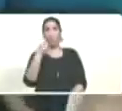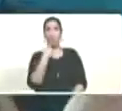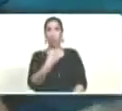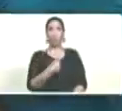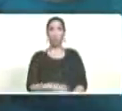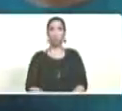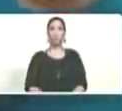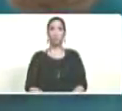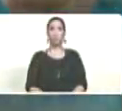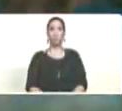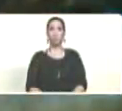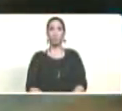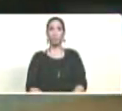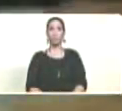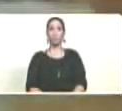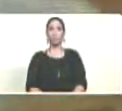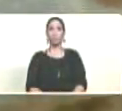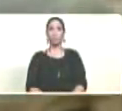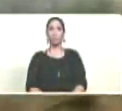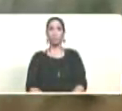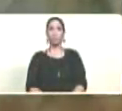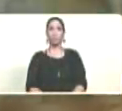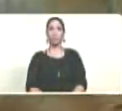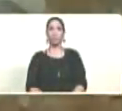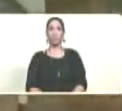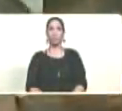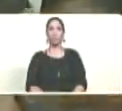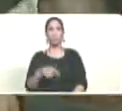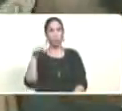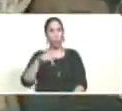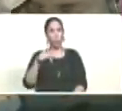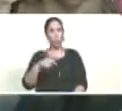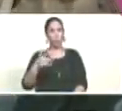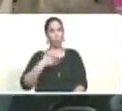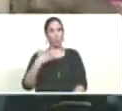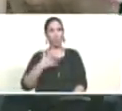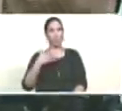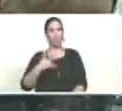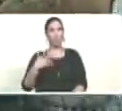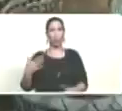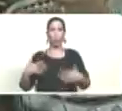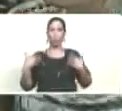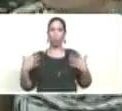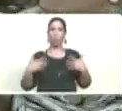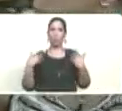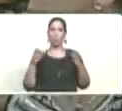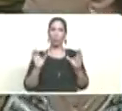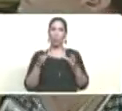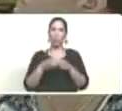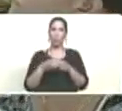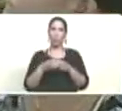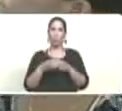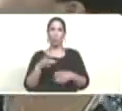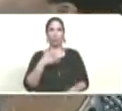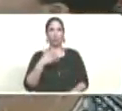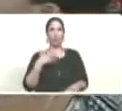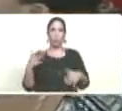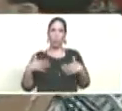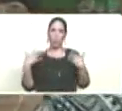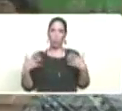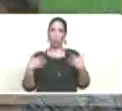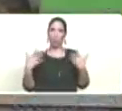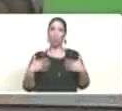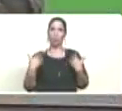Lo dijo. Hoy yo me siento contento de esta reunión, muy contento. Y me siento contento por